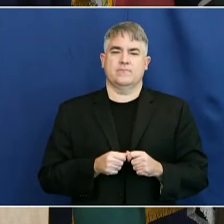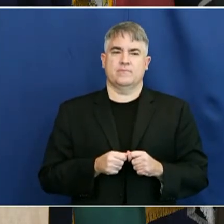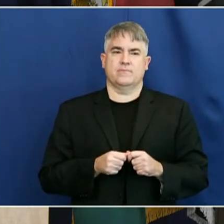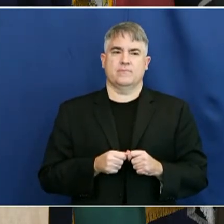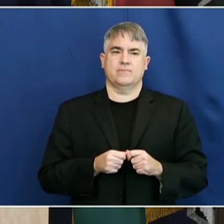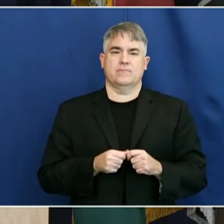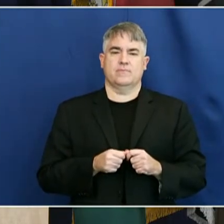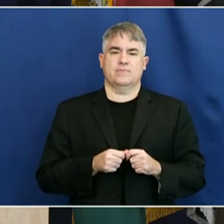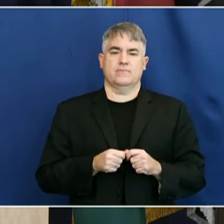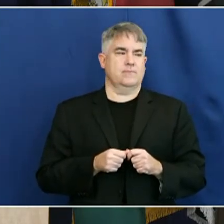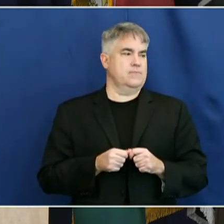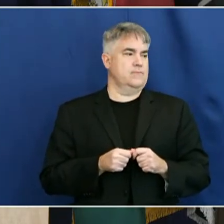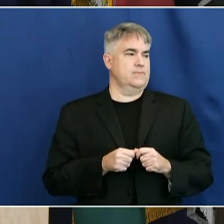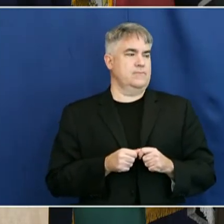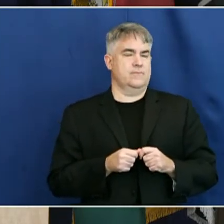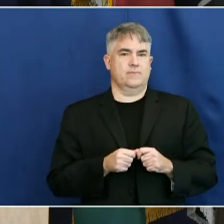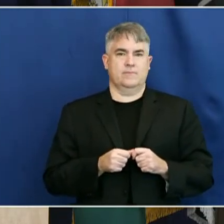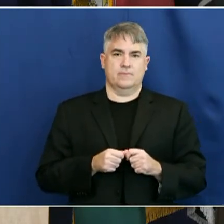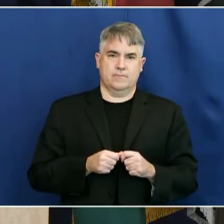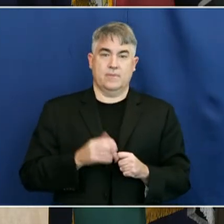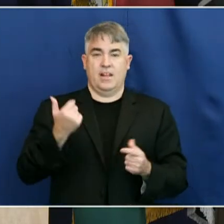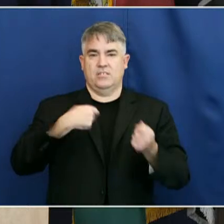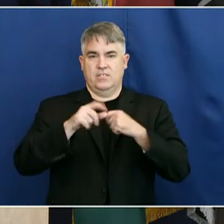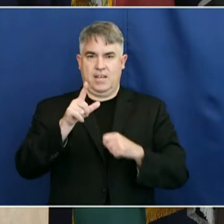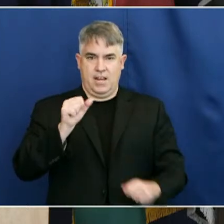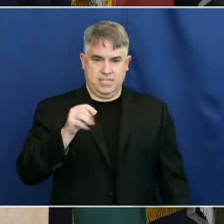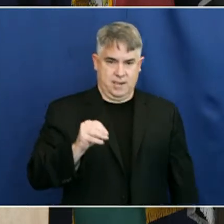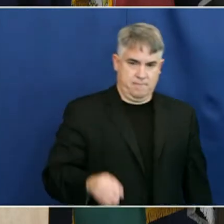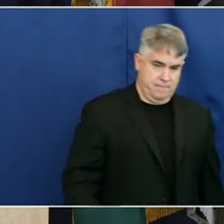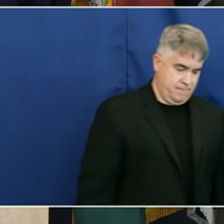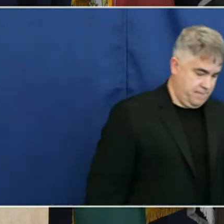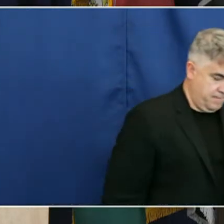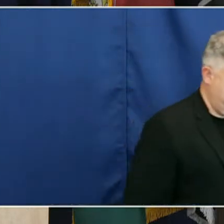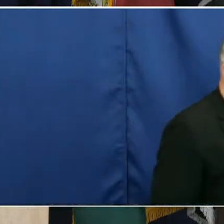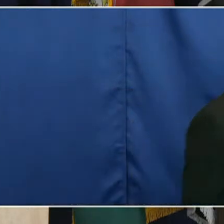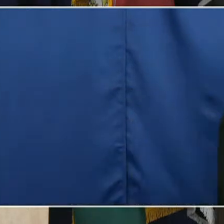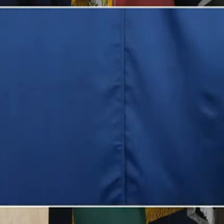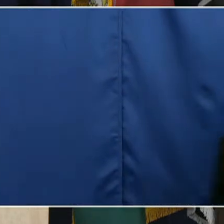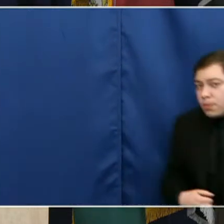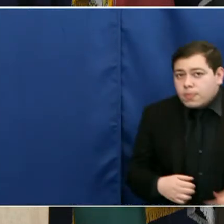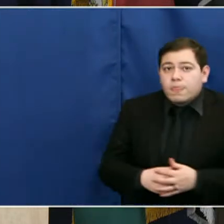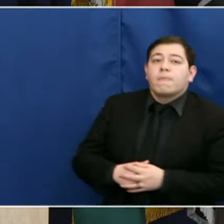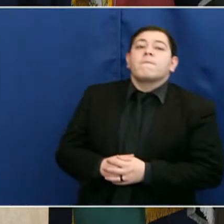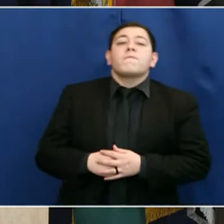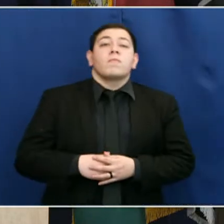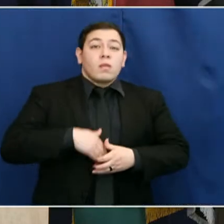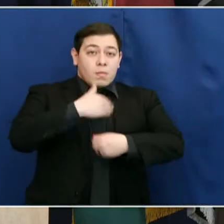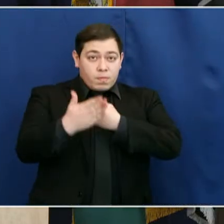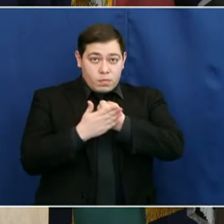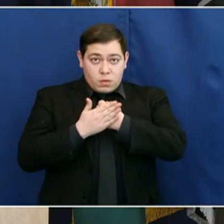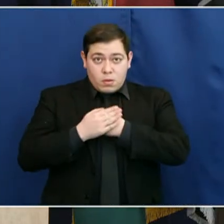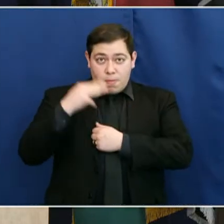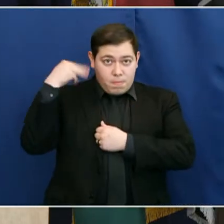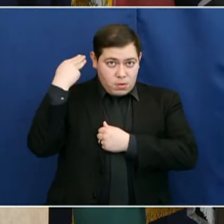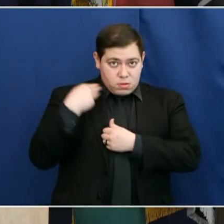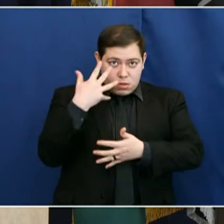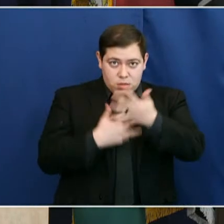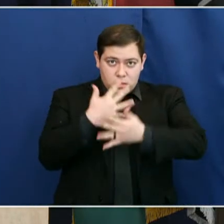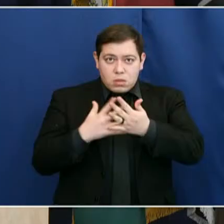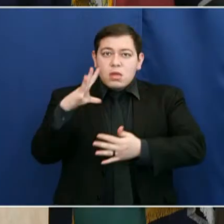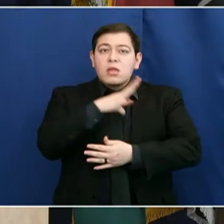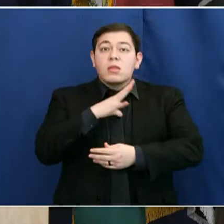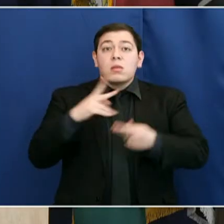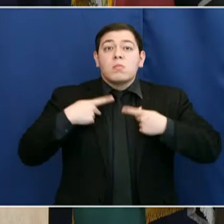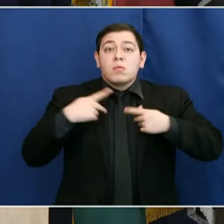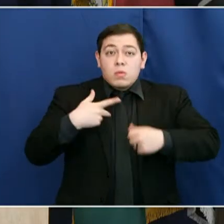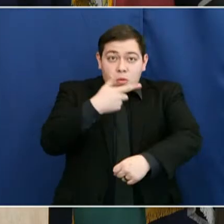hoy, a compartir en español, es que el próximo 15 de marzo, el nuevo grupo para elegible de